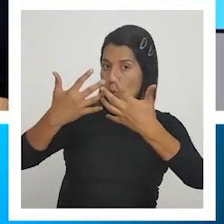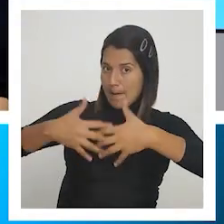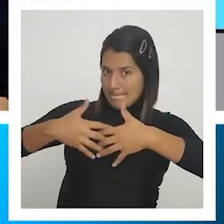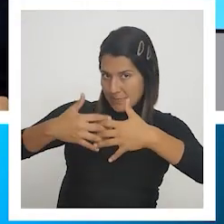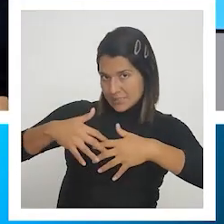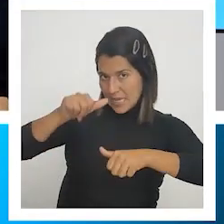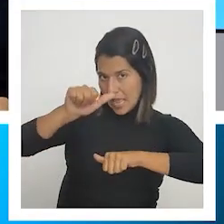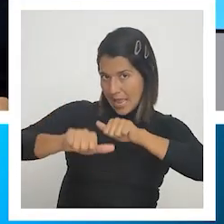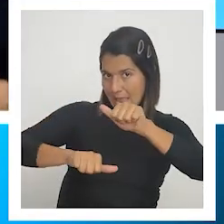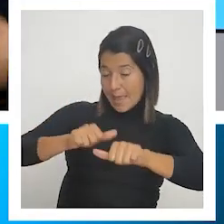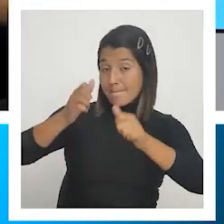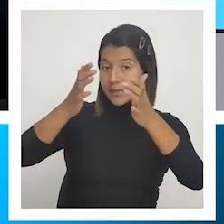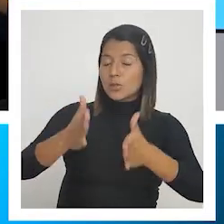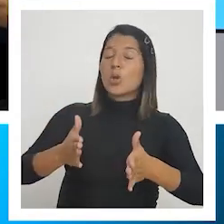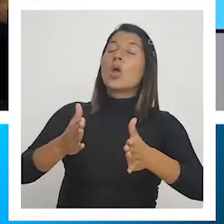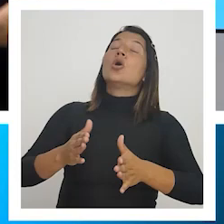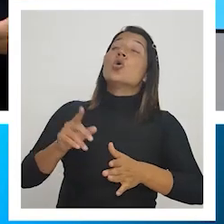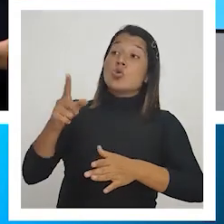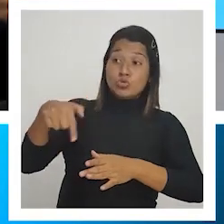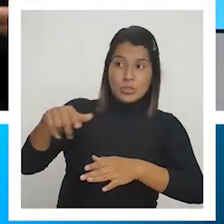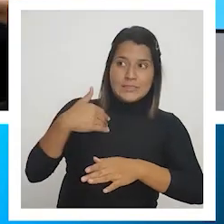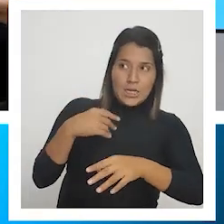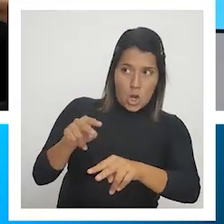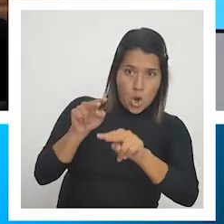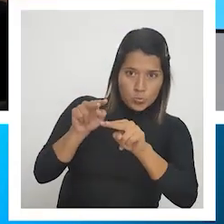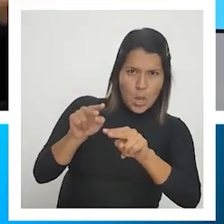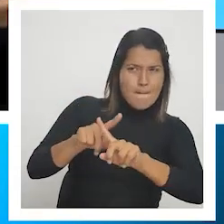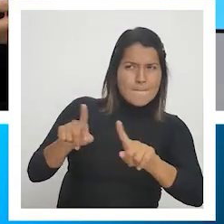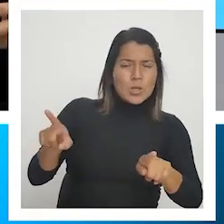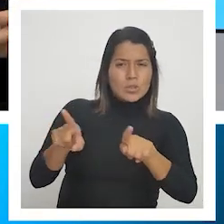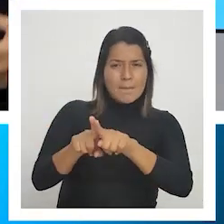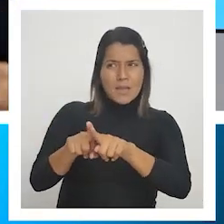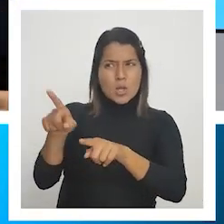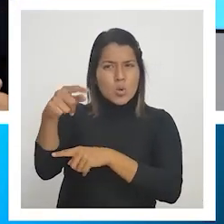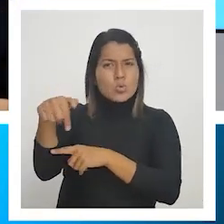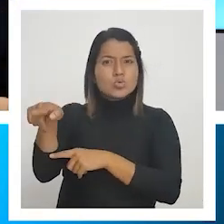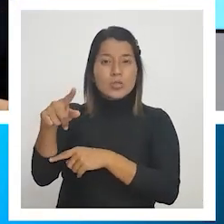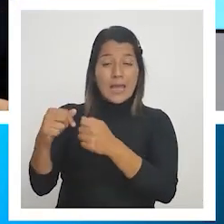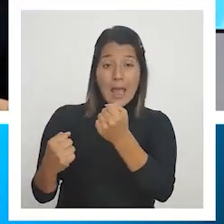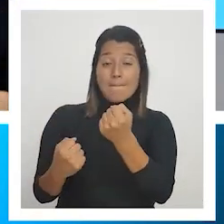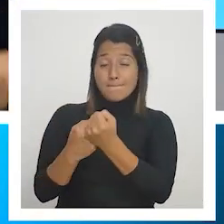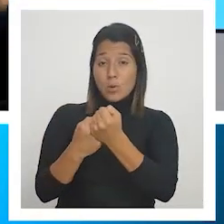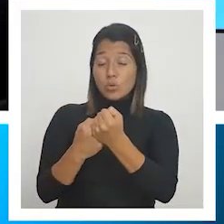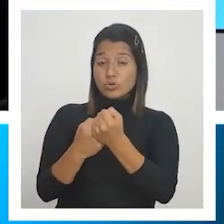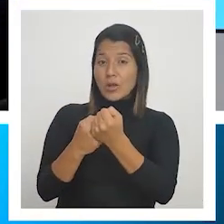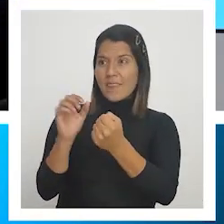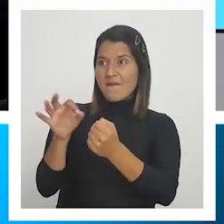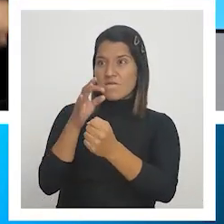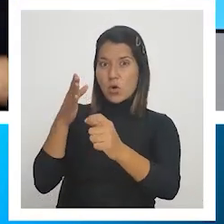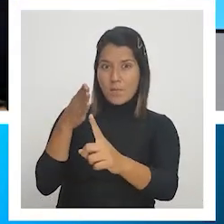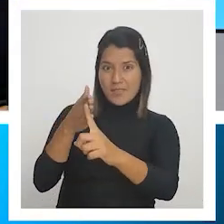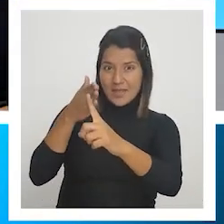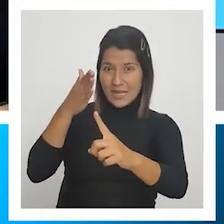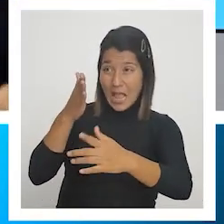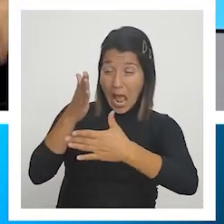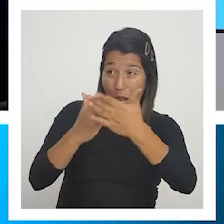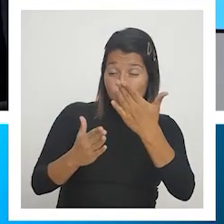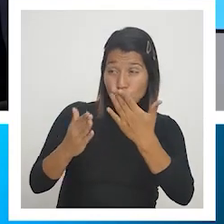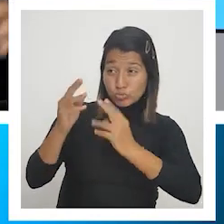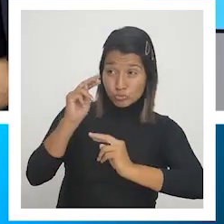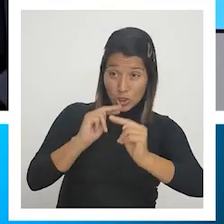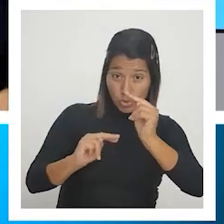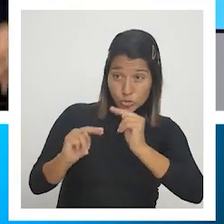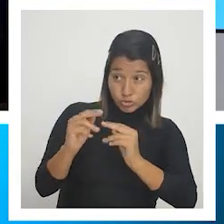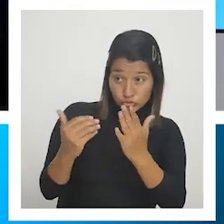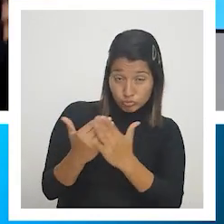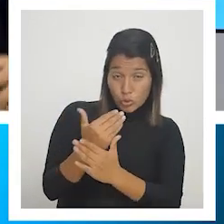observatorio, ustedes también apoyan directamente a algunos emprendimientos. Ustedes desarrollan, qué sé yo,